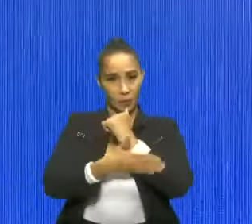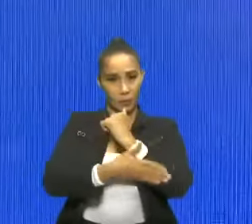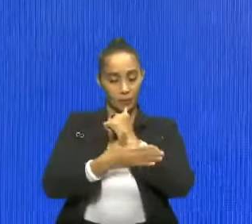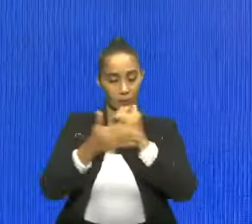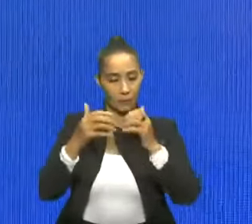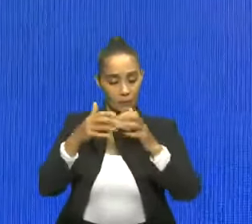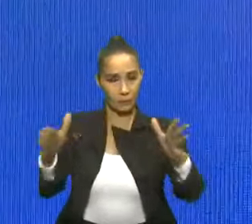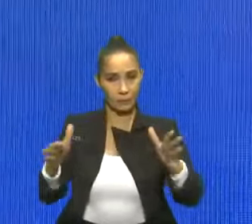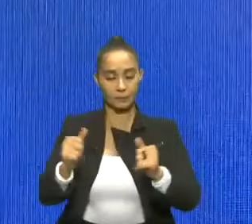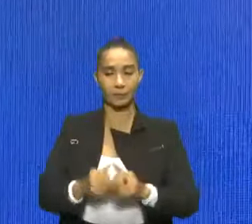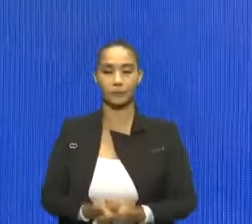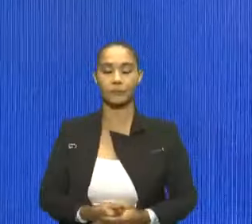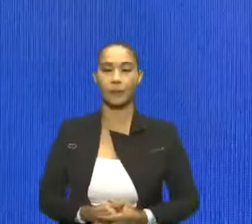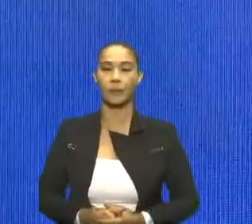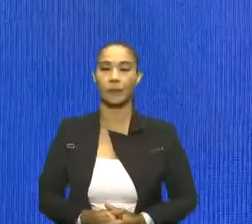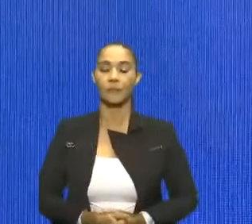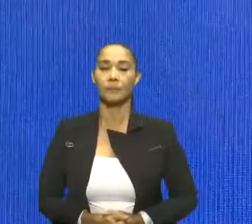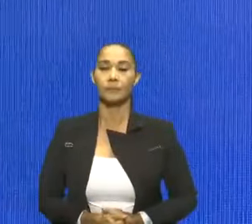estamos apoyando.